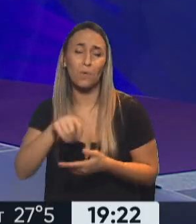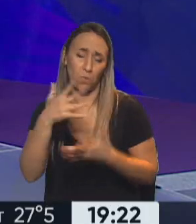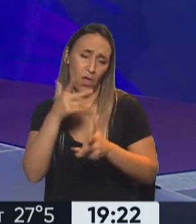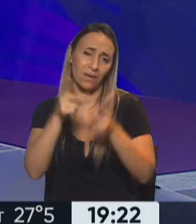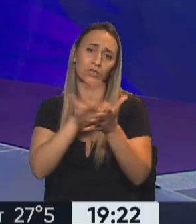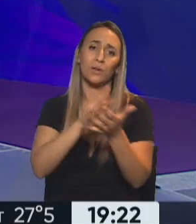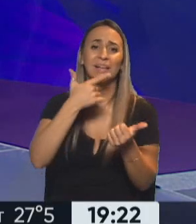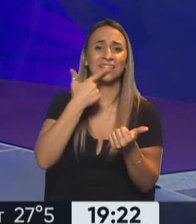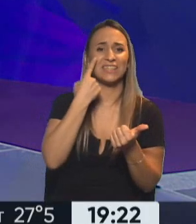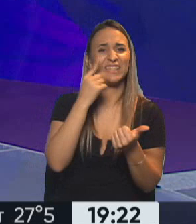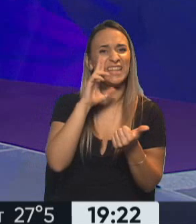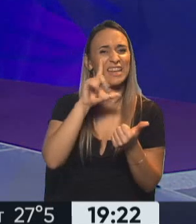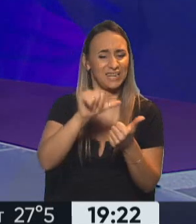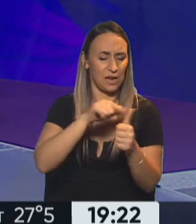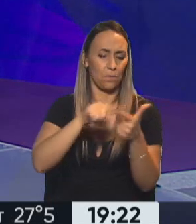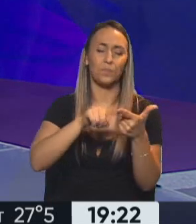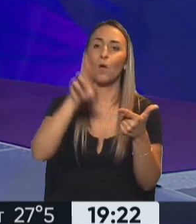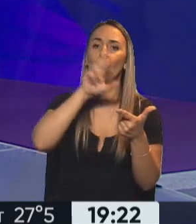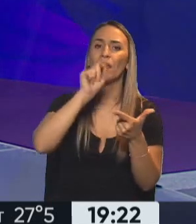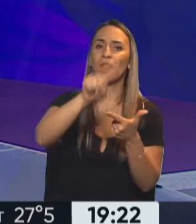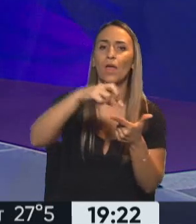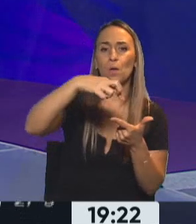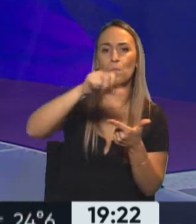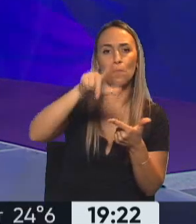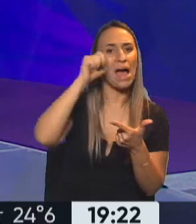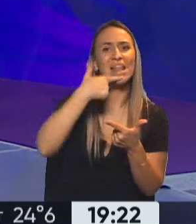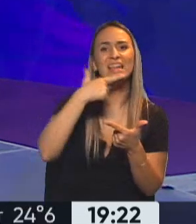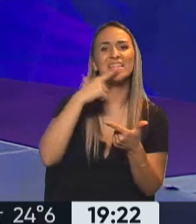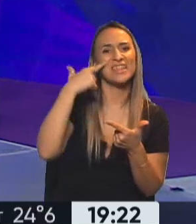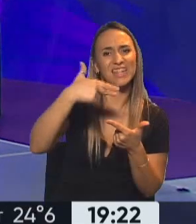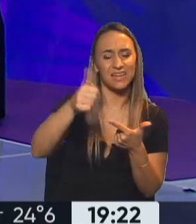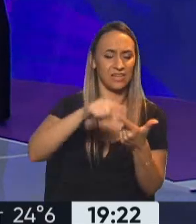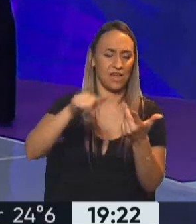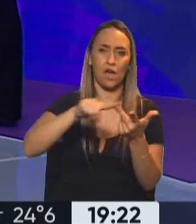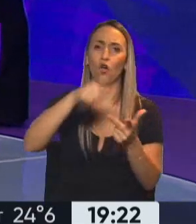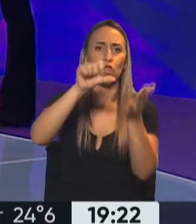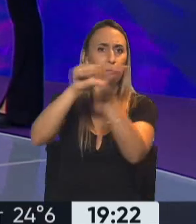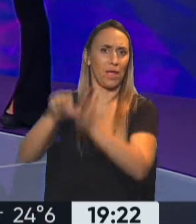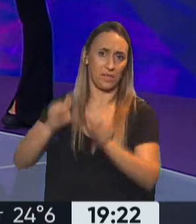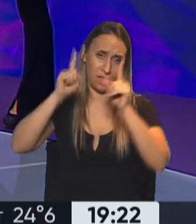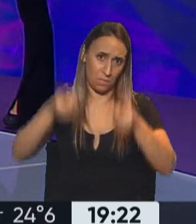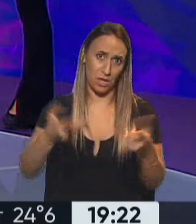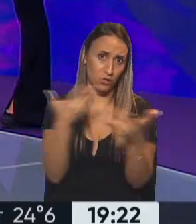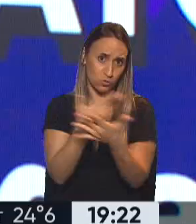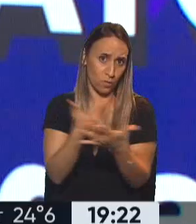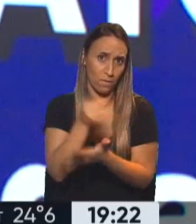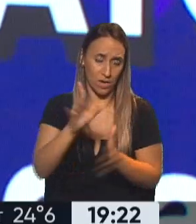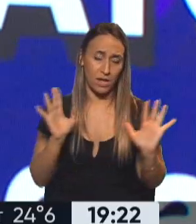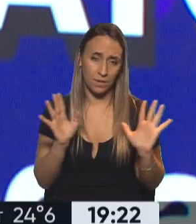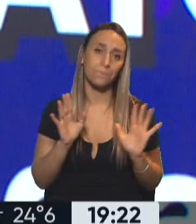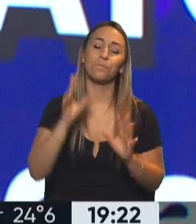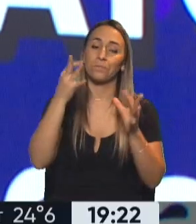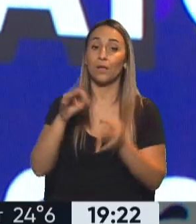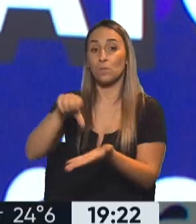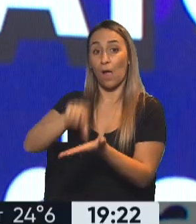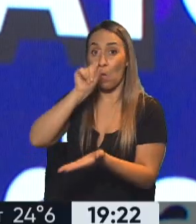Siria, podríamos hablar de las mujeres en Palestina y en tantos otros lugares, ¿no? Donde sufren estas situaciones de violencia. Exacto. Y en el caso de Ucrania, de hecho,